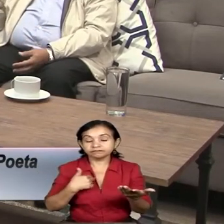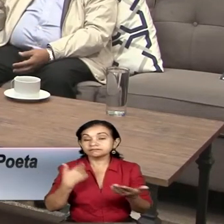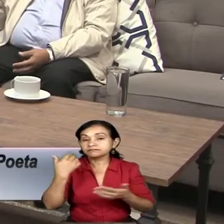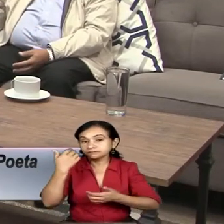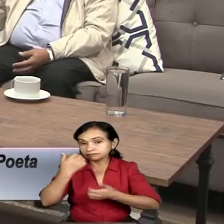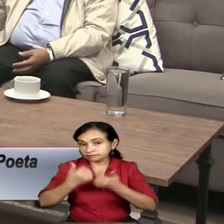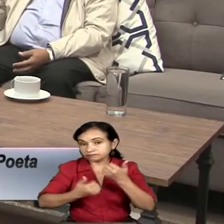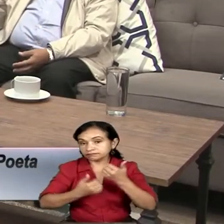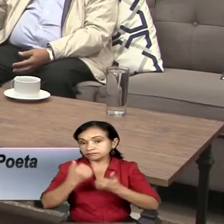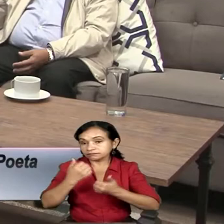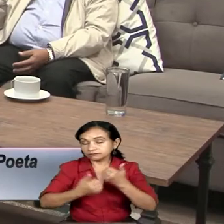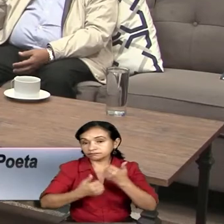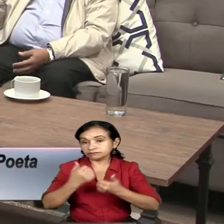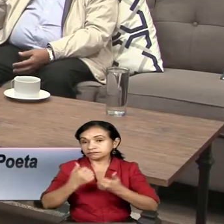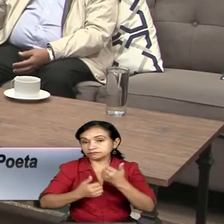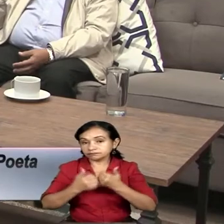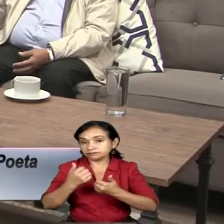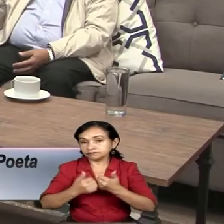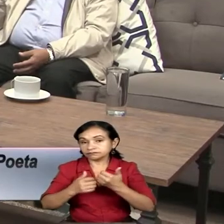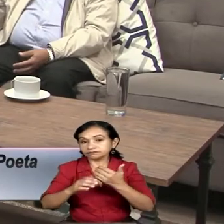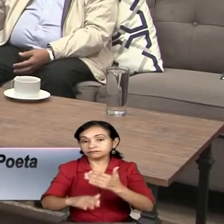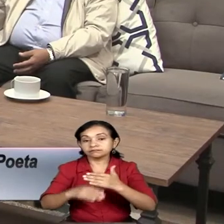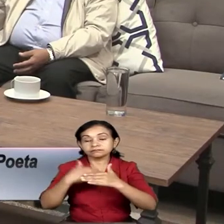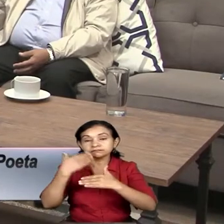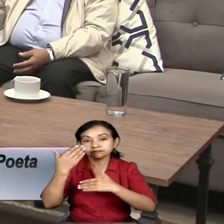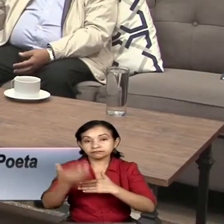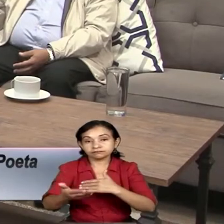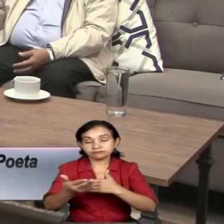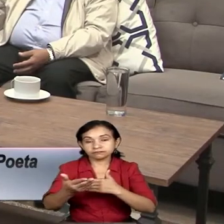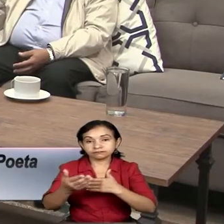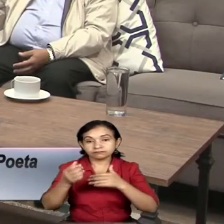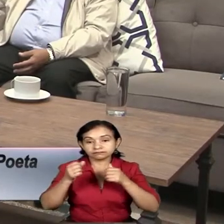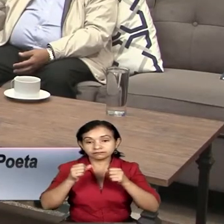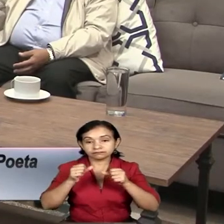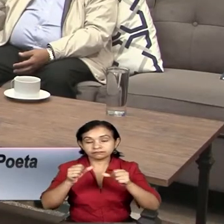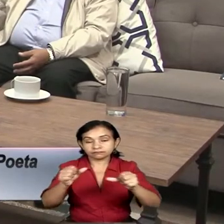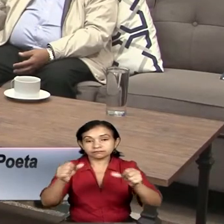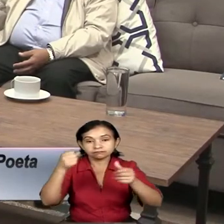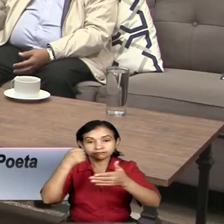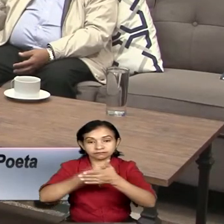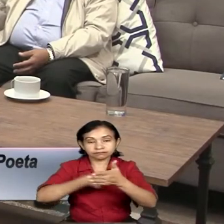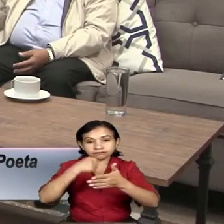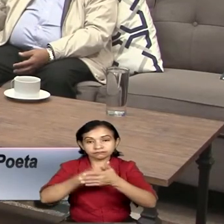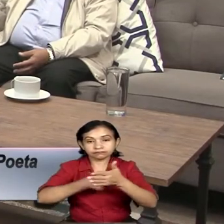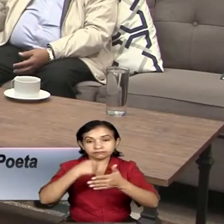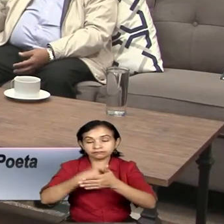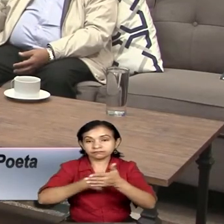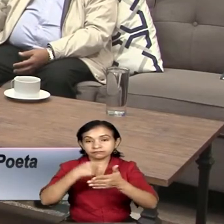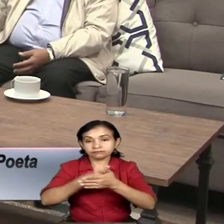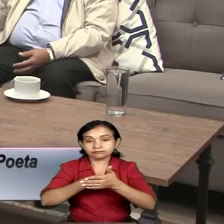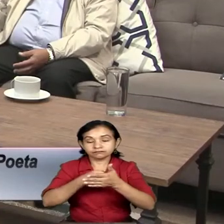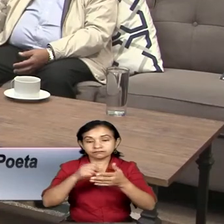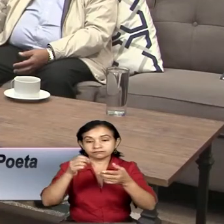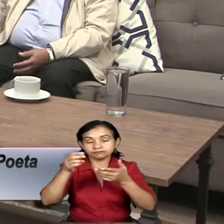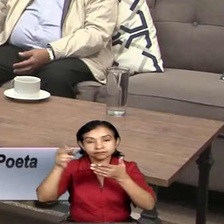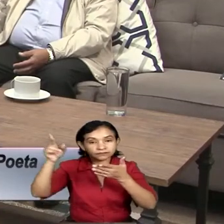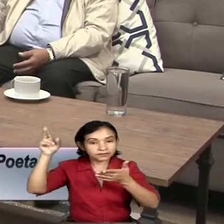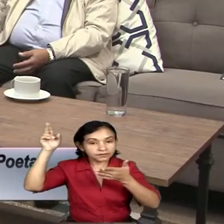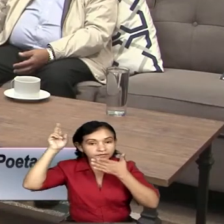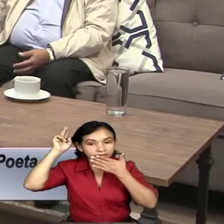secuencia rica de esa vigencia de lucha de Diriangén,